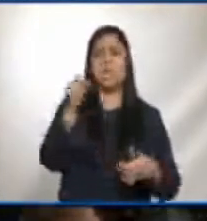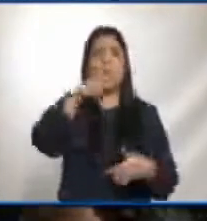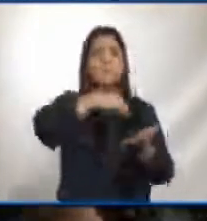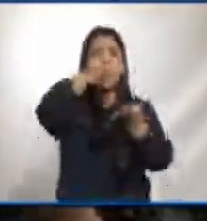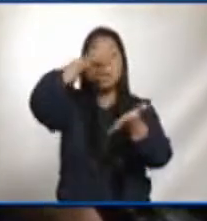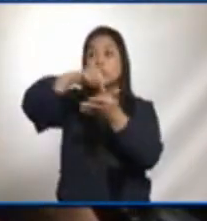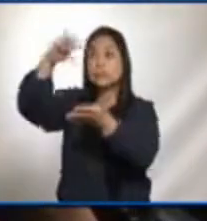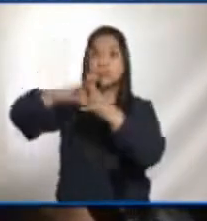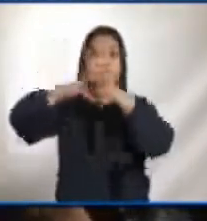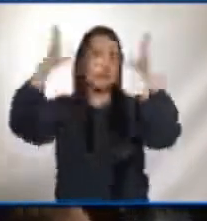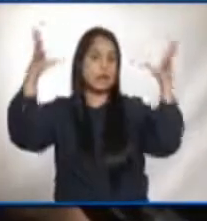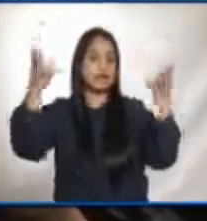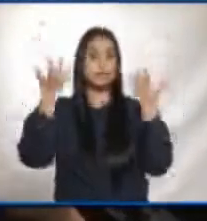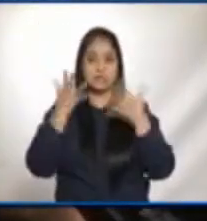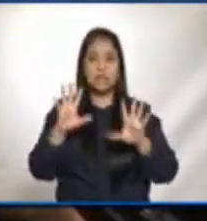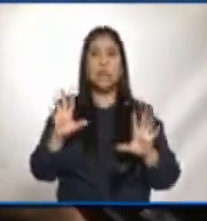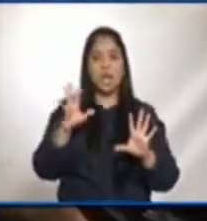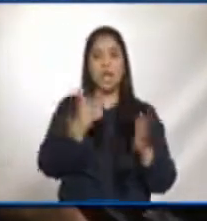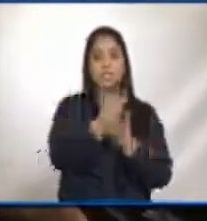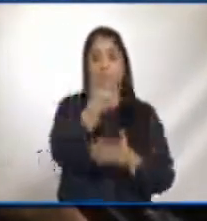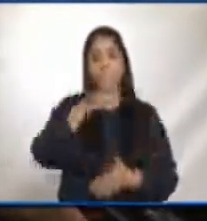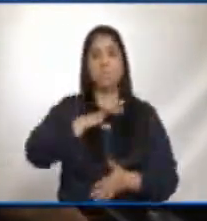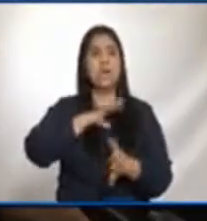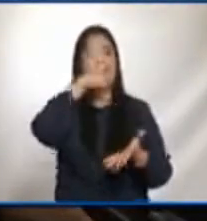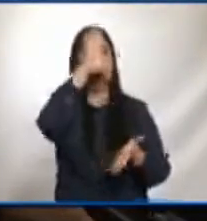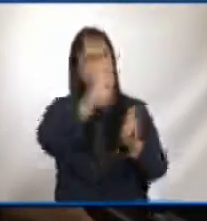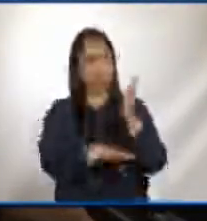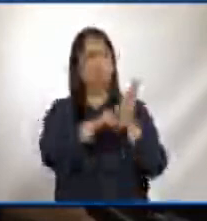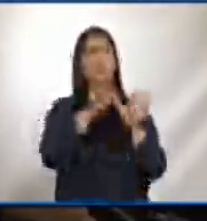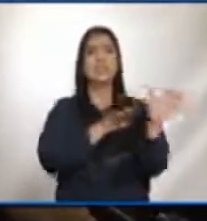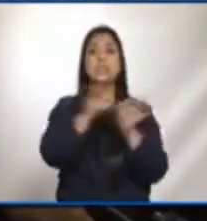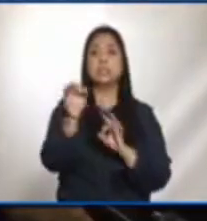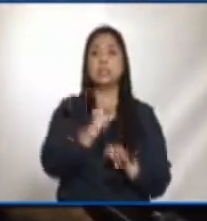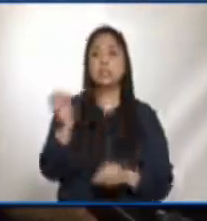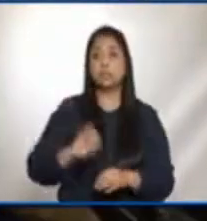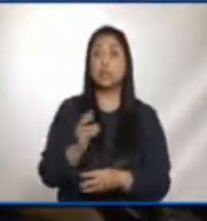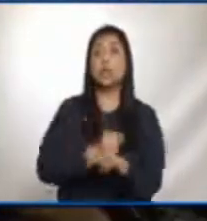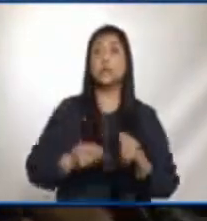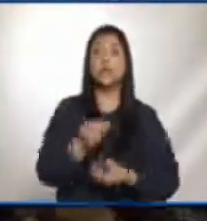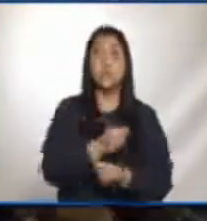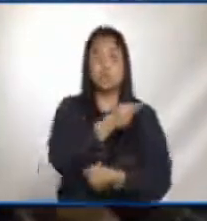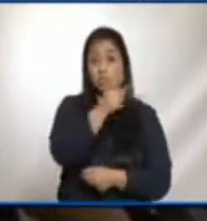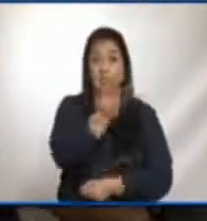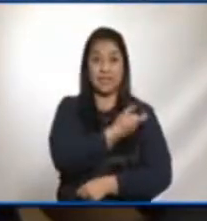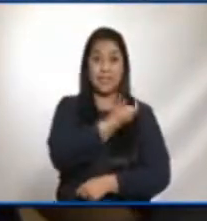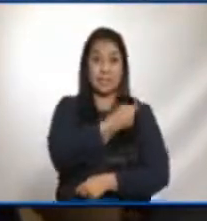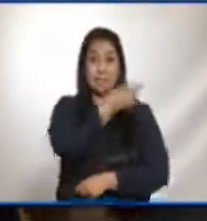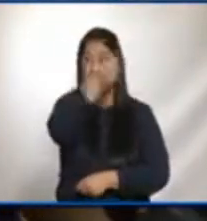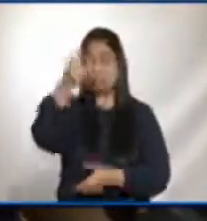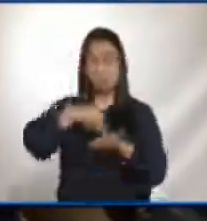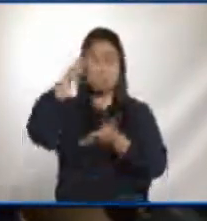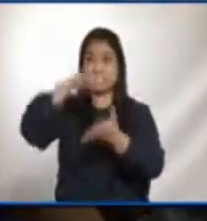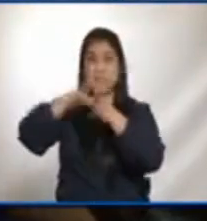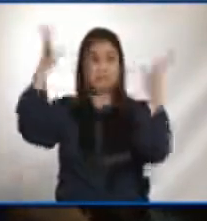grandes se han consumido el 75% de la producción de la vacuna que